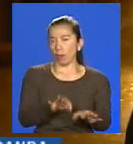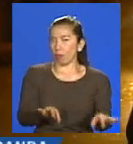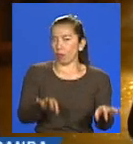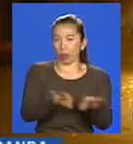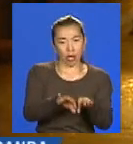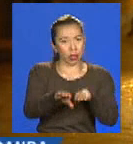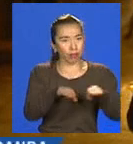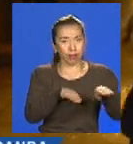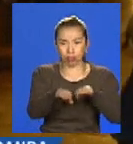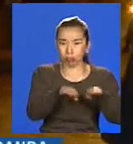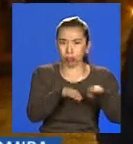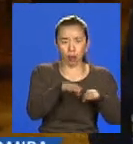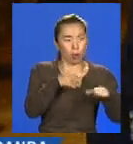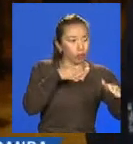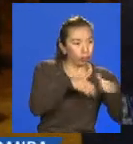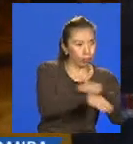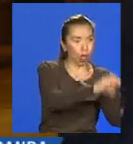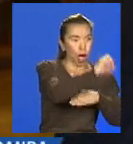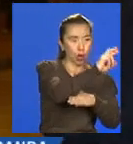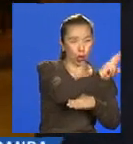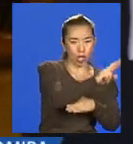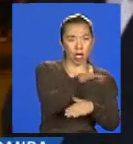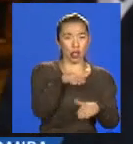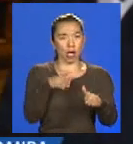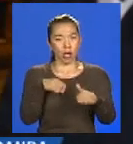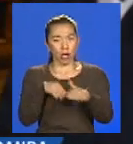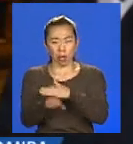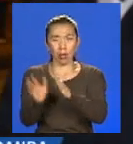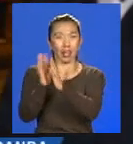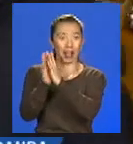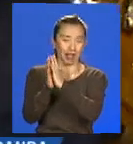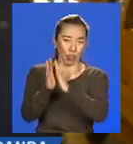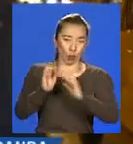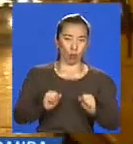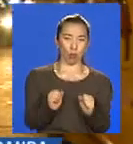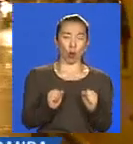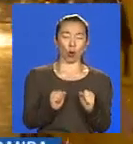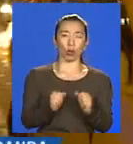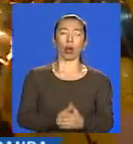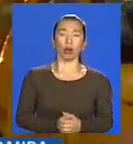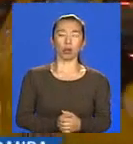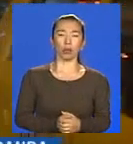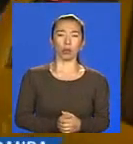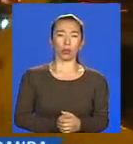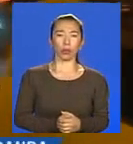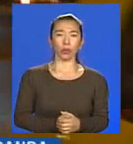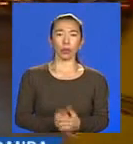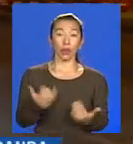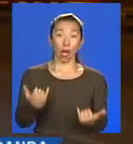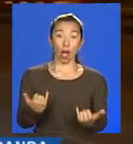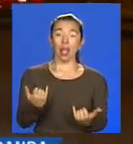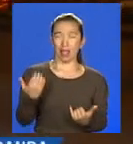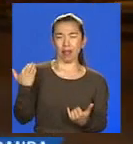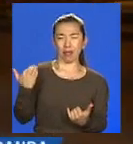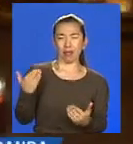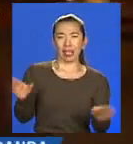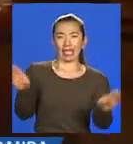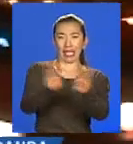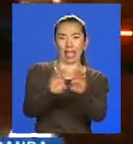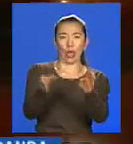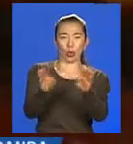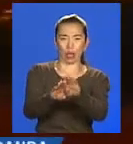acceso hacia el oriente de la ciudad y hacia el centro de la capital. Pues aquí estuvo cerrada este carril